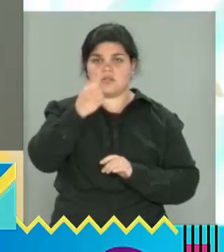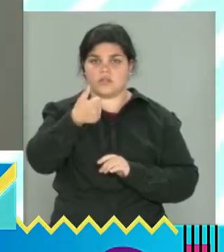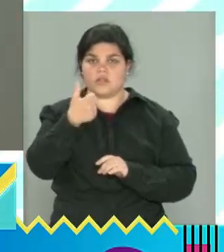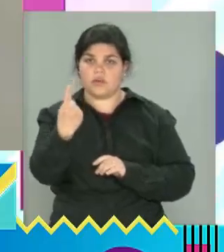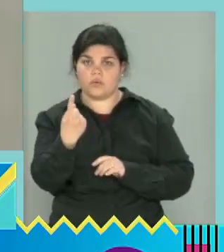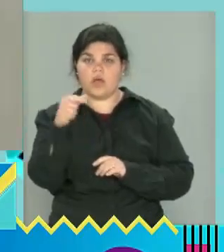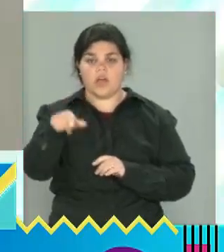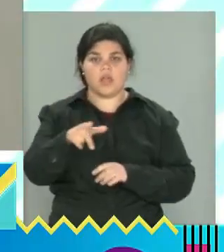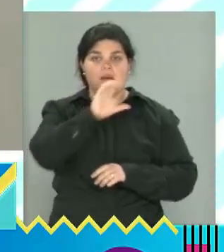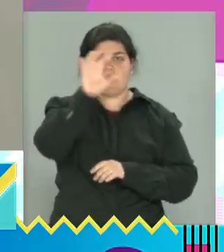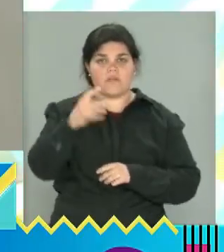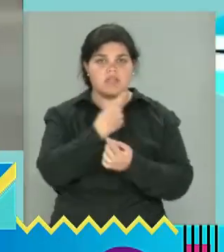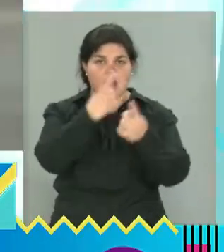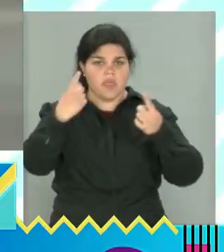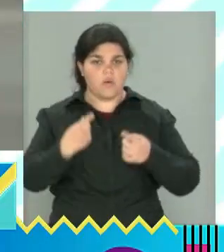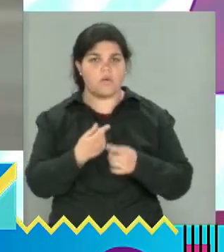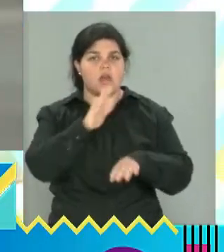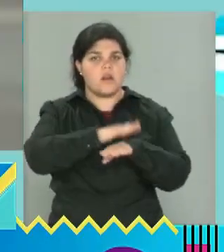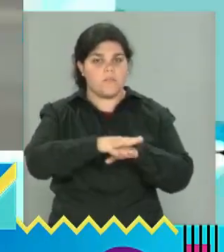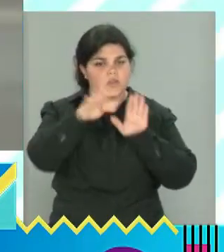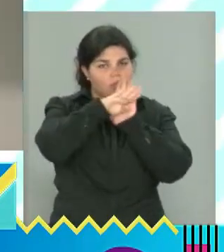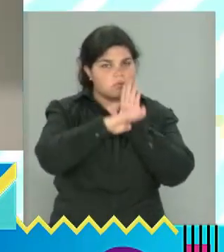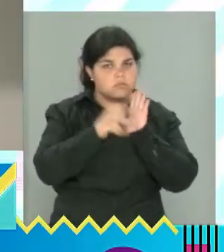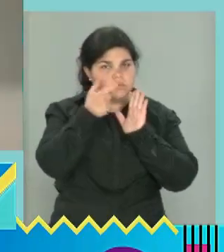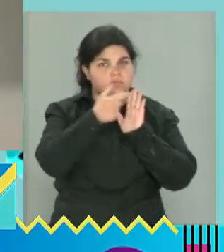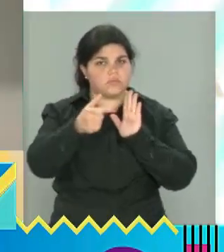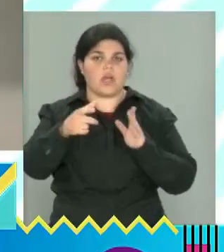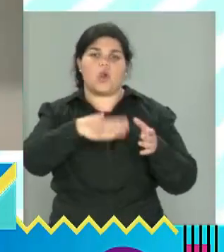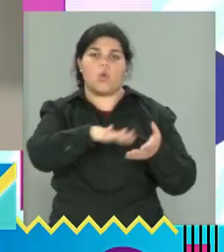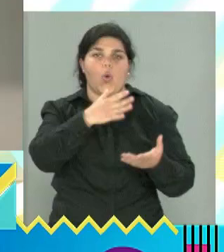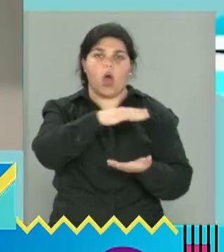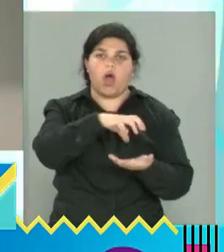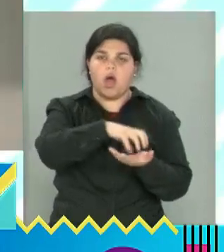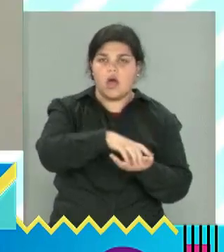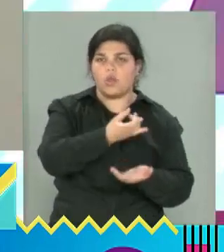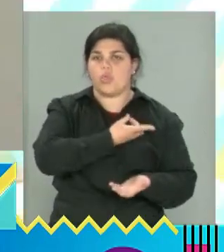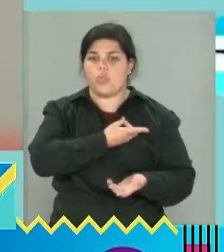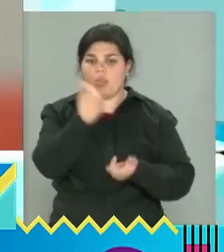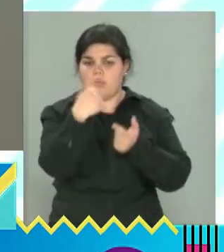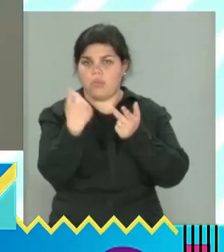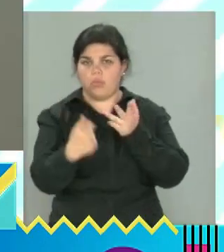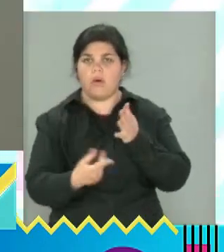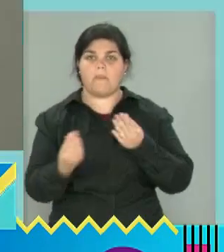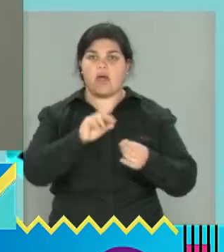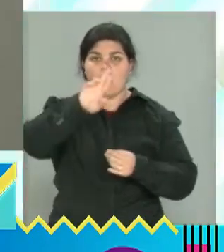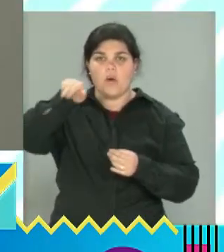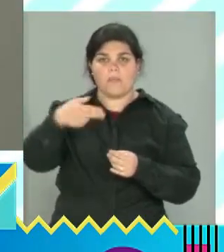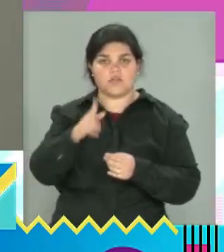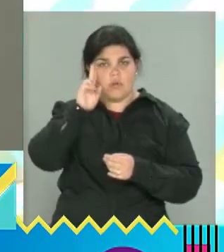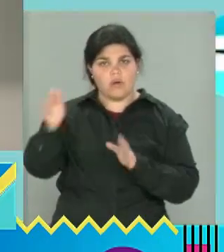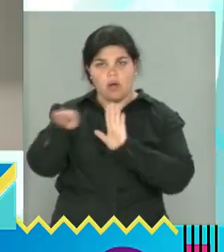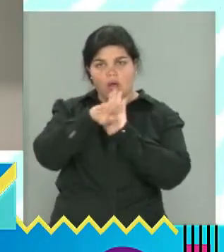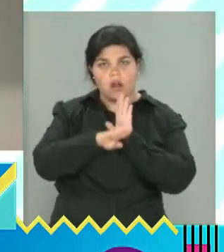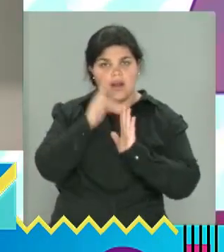deberán regular sus normativas, procedimientos, instituciones y demás para justamente adecuarlos a la convención. En